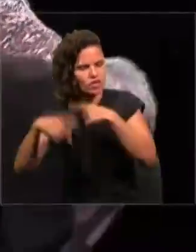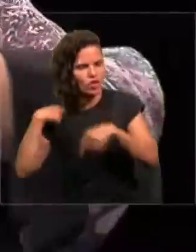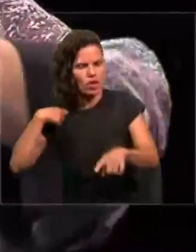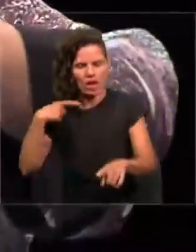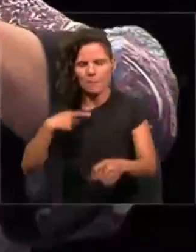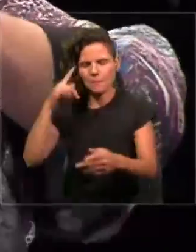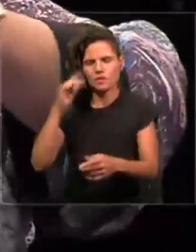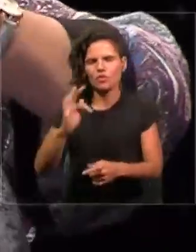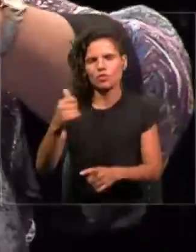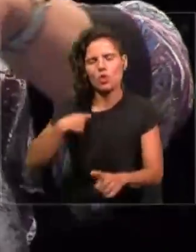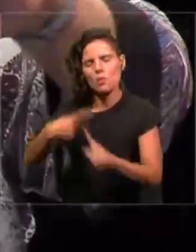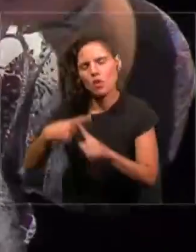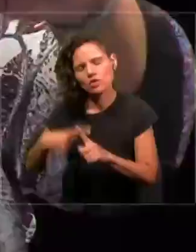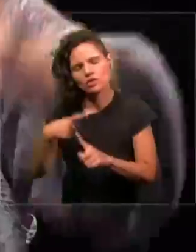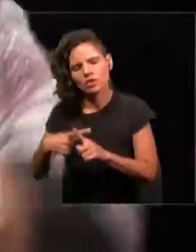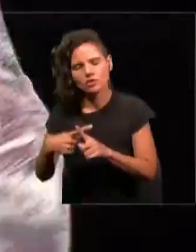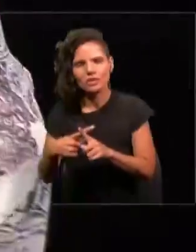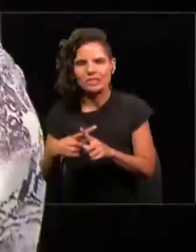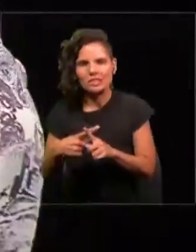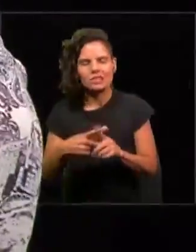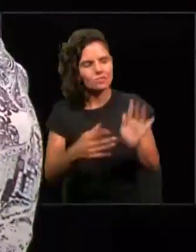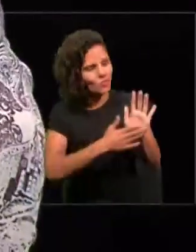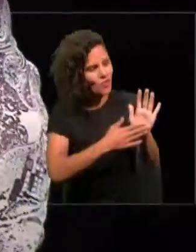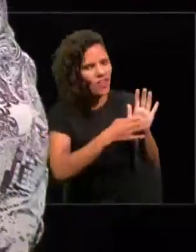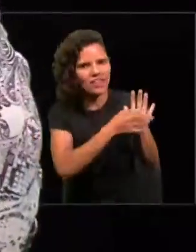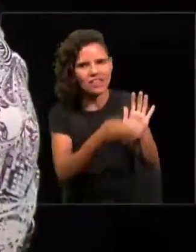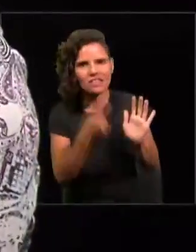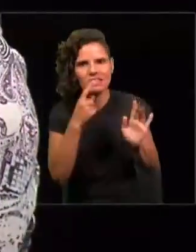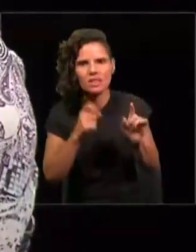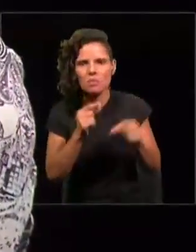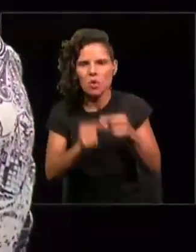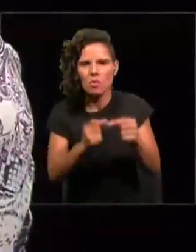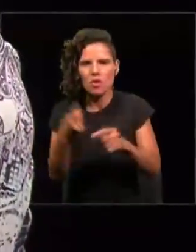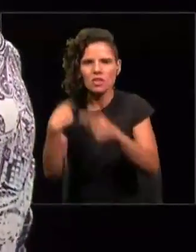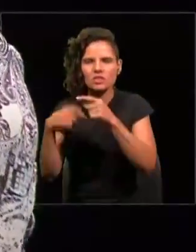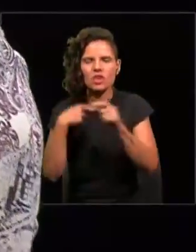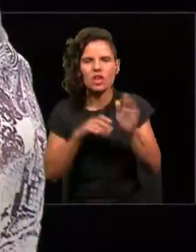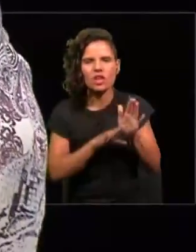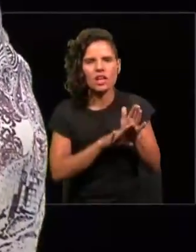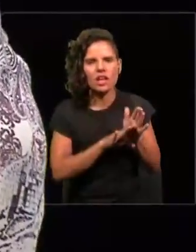a caminar un trayecto ascensional.